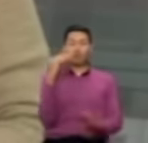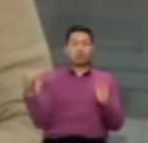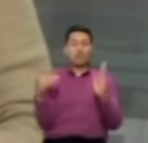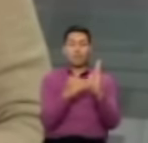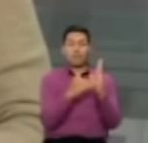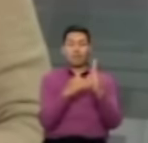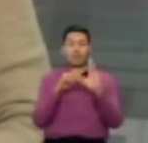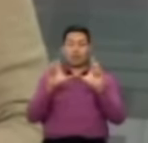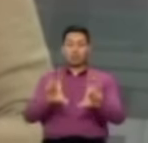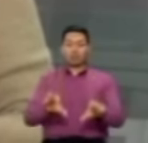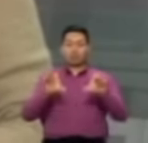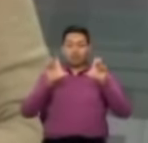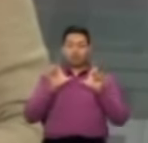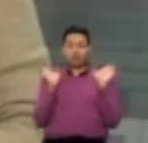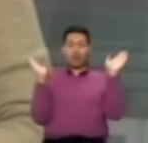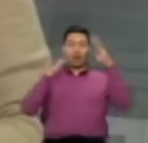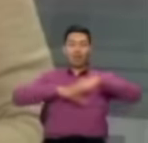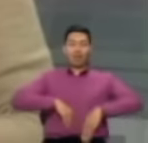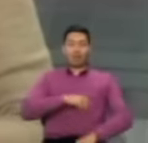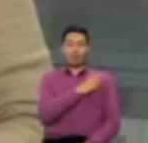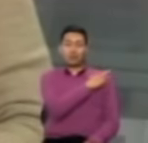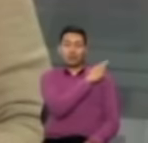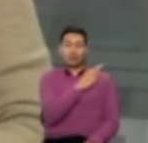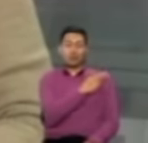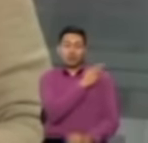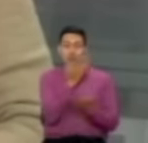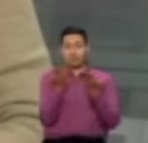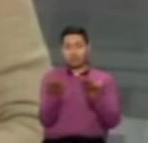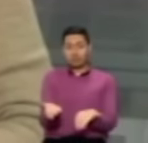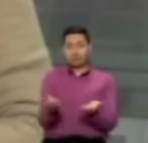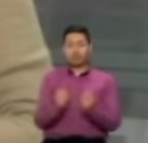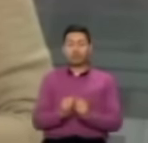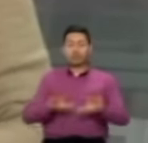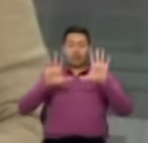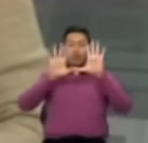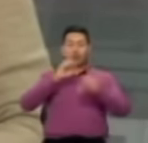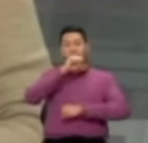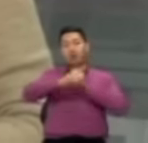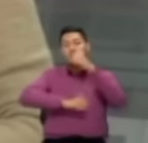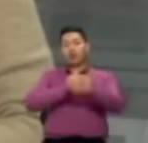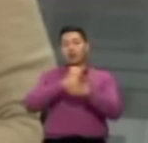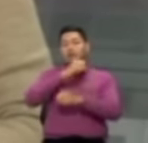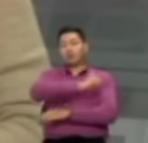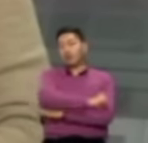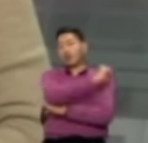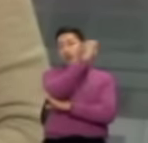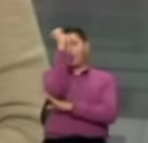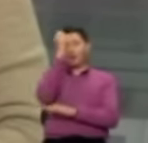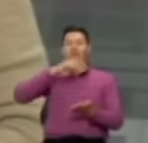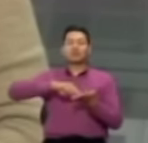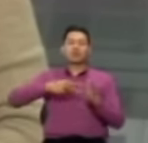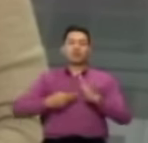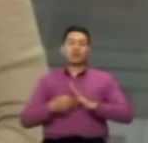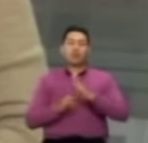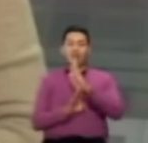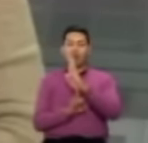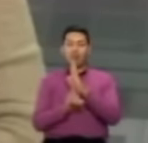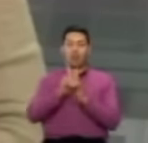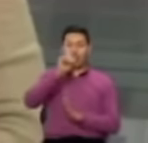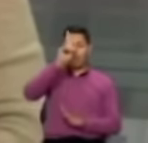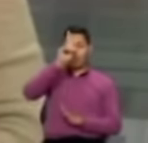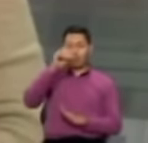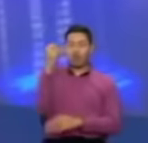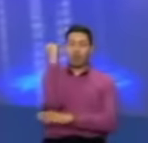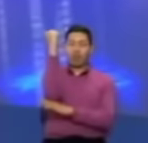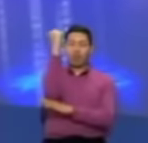hablar de década ganada cuando hablamos de desarrollo, cuando hablamos de derechos que hoy se garantizan a través de la Constitución? Vamos a